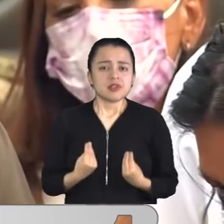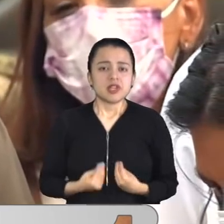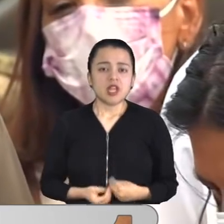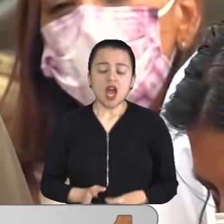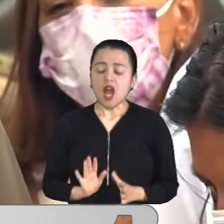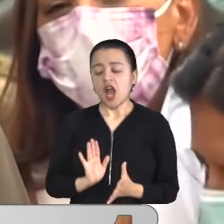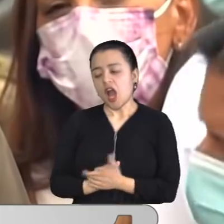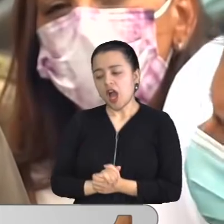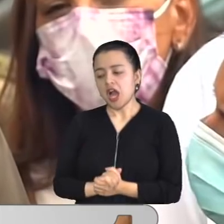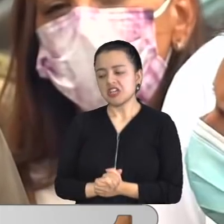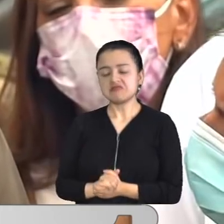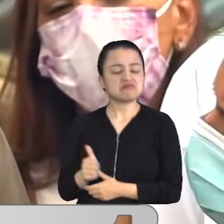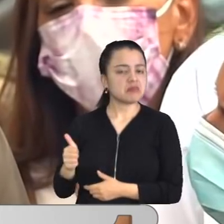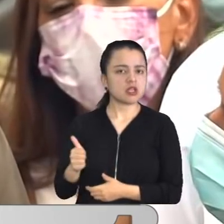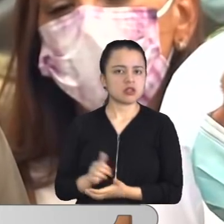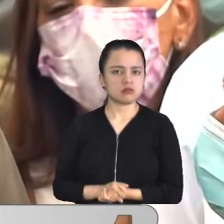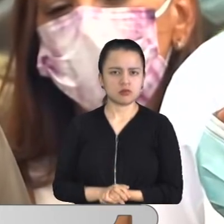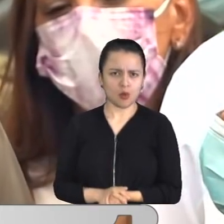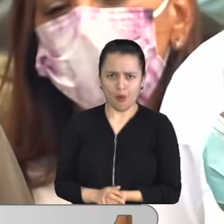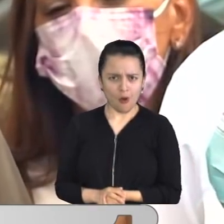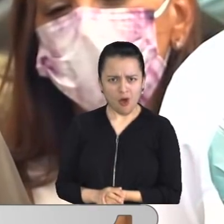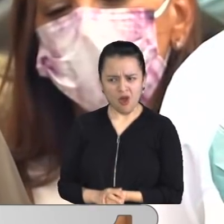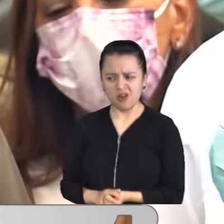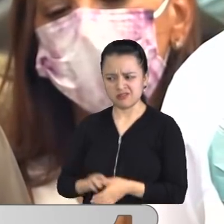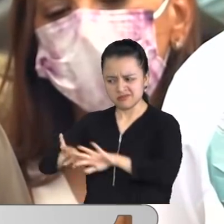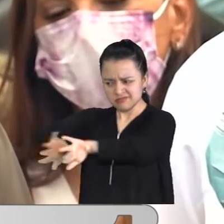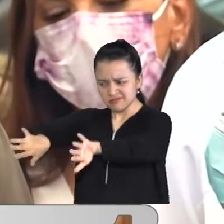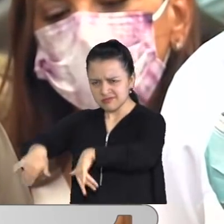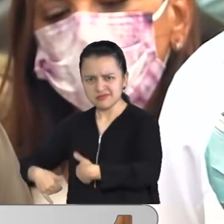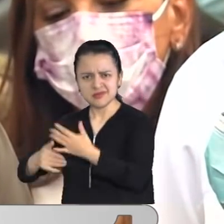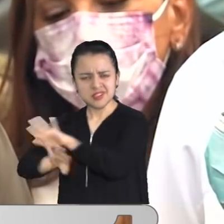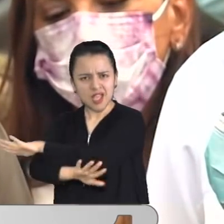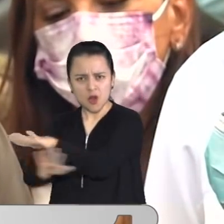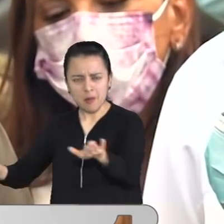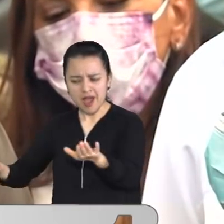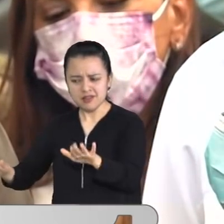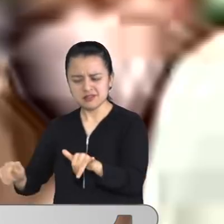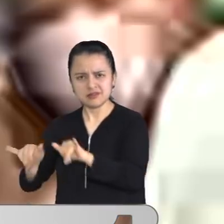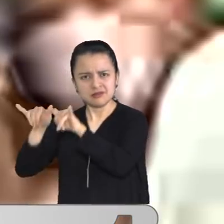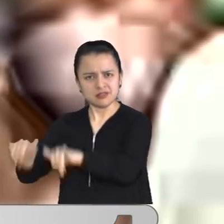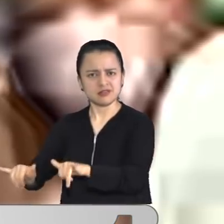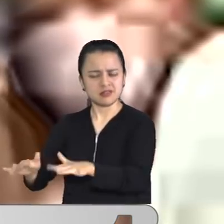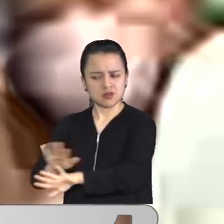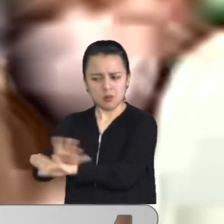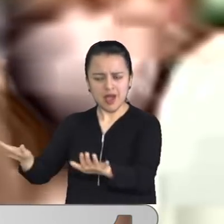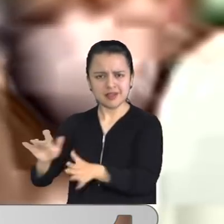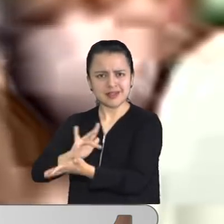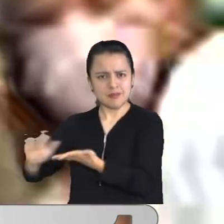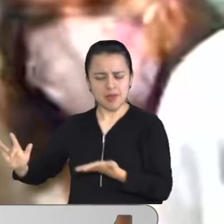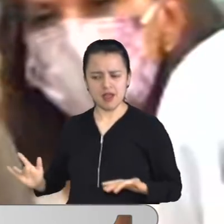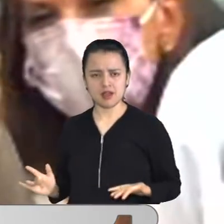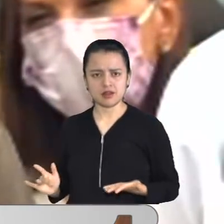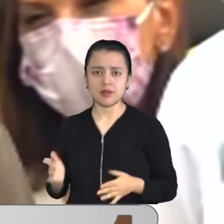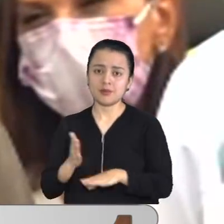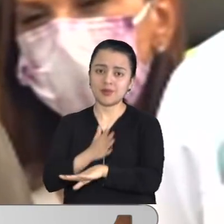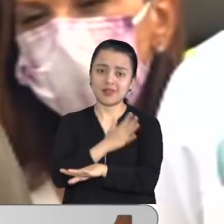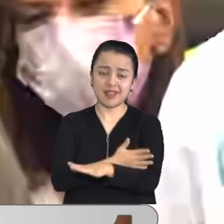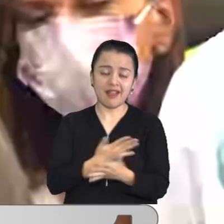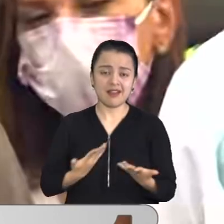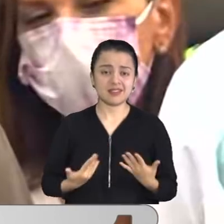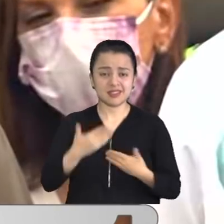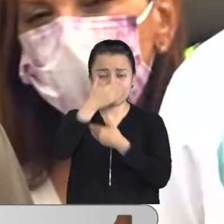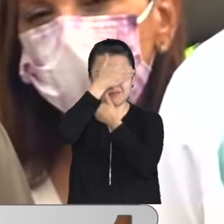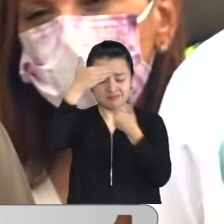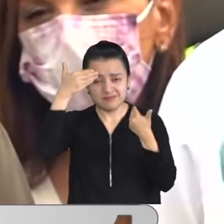tiene que hacerlo con toda la fortaleza, pero también, como lo ha hecho en muchas ocasiones, ha podido rescatar de las garras de estos grupos